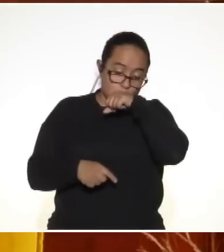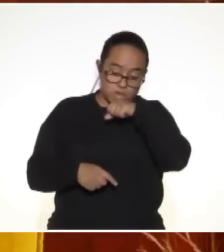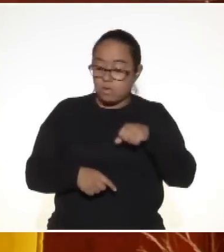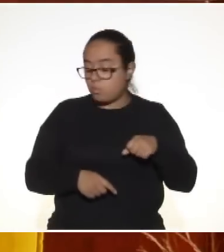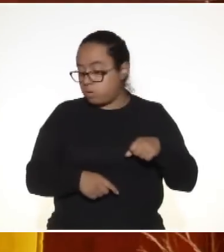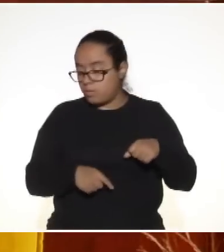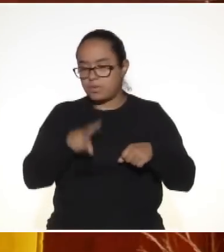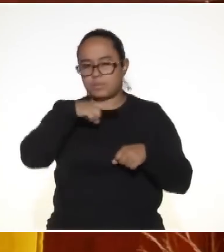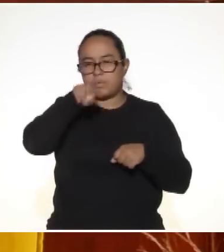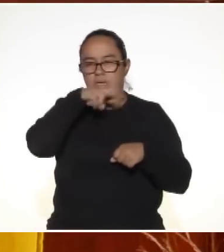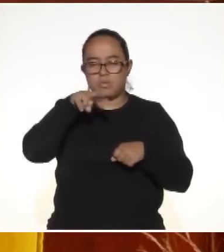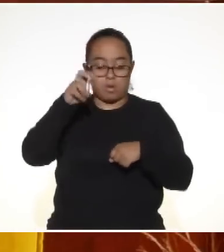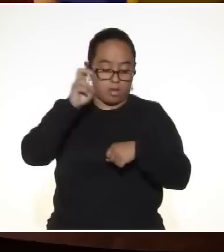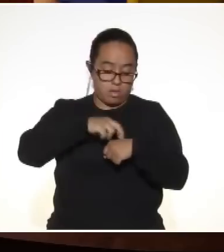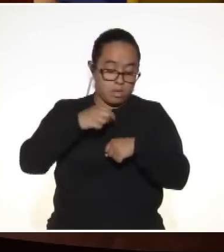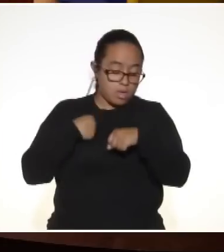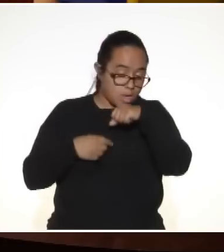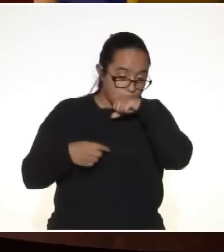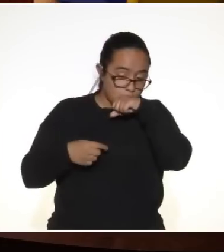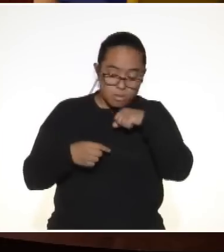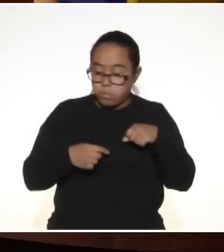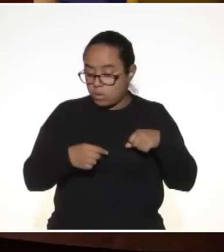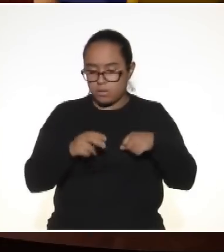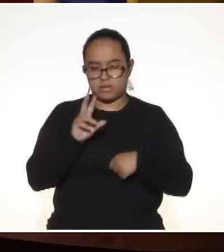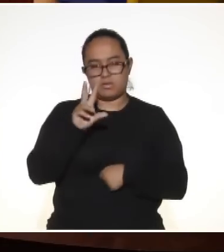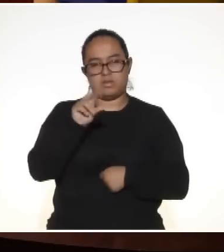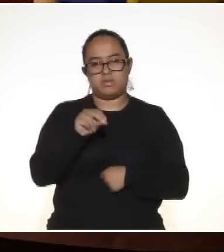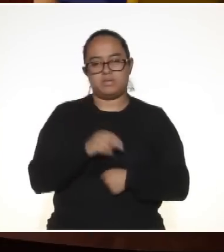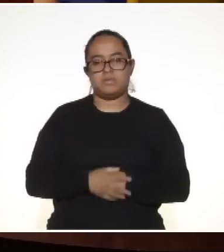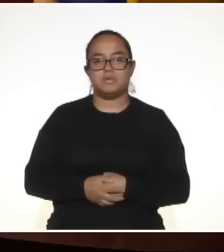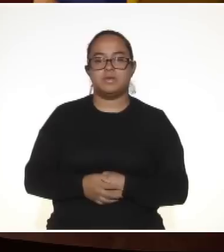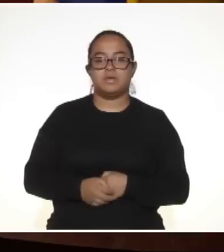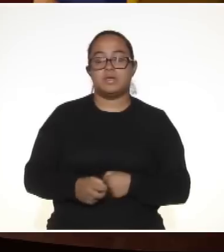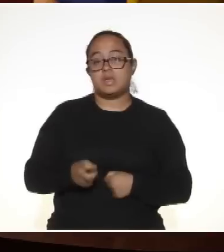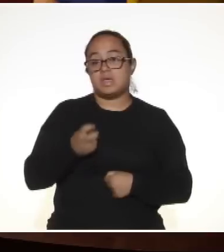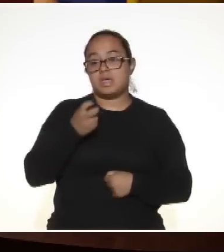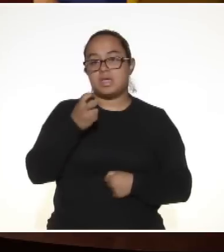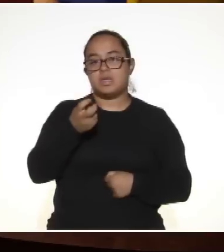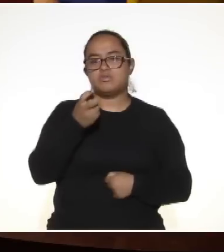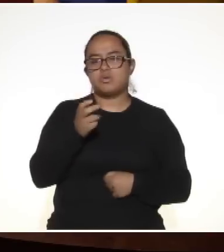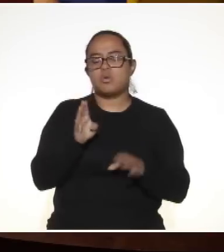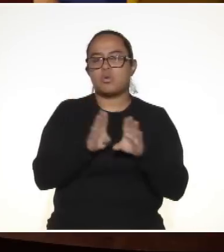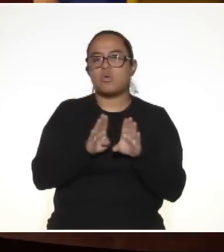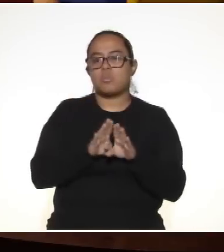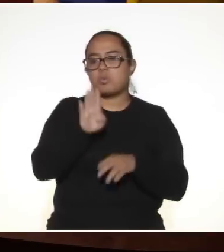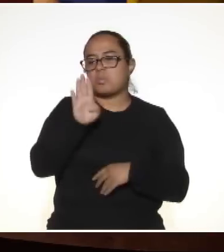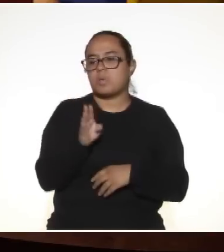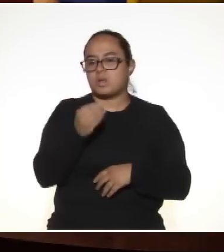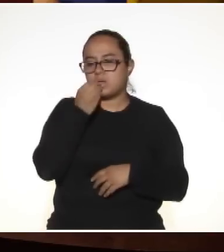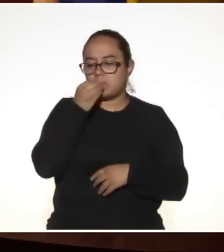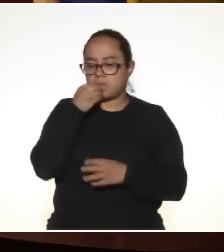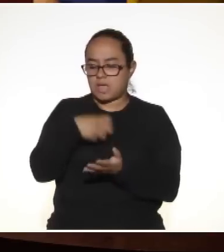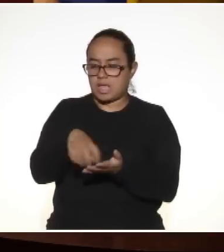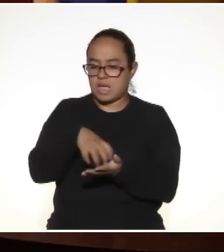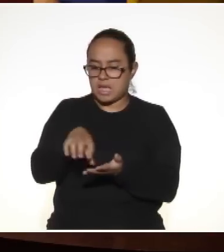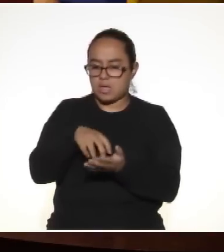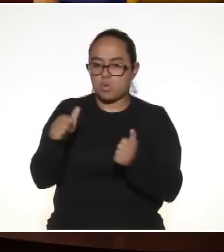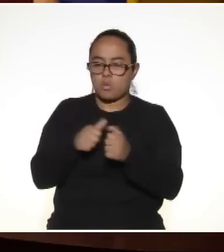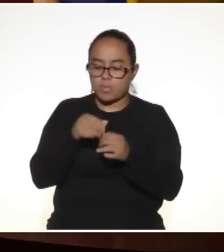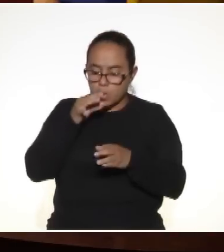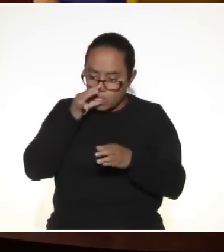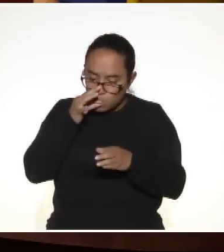una víbora, ¿tienes que hacer un corte y chupar? No. Ok. No. Eso es como tratarte de comer una gelatina con un